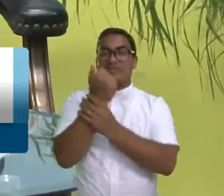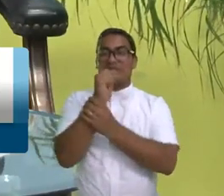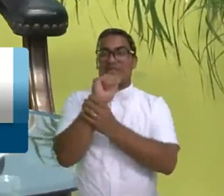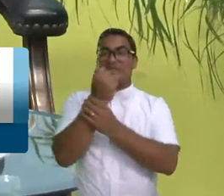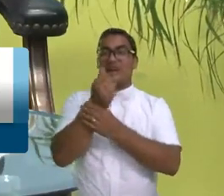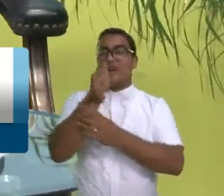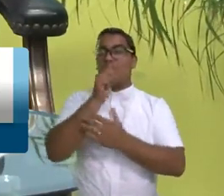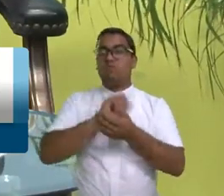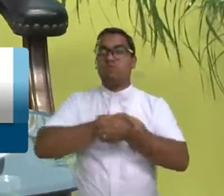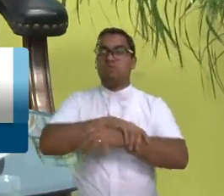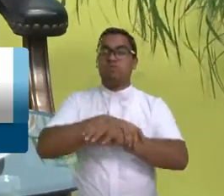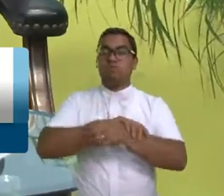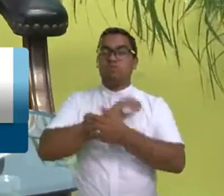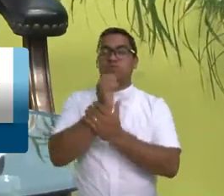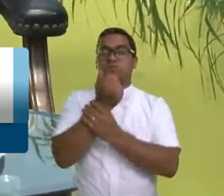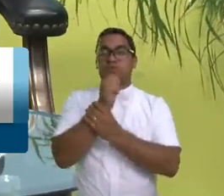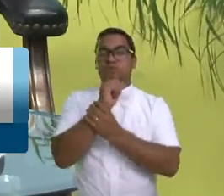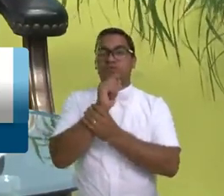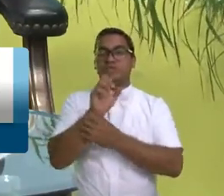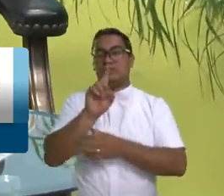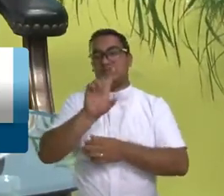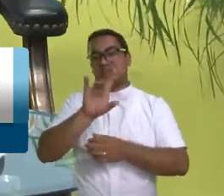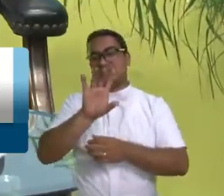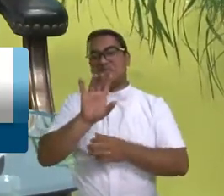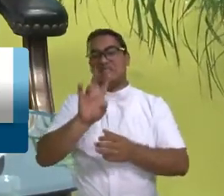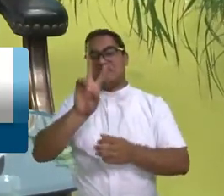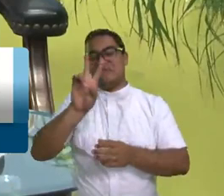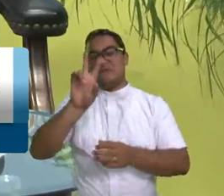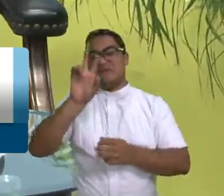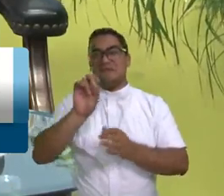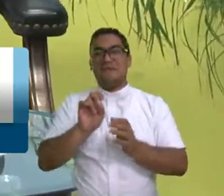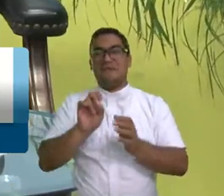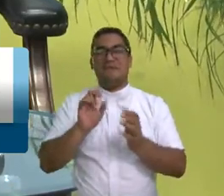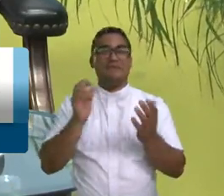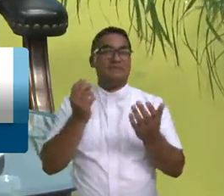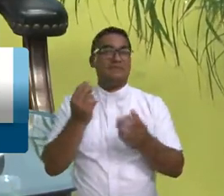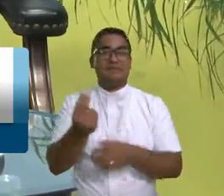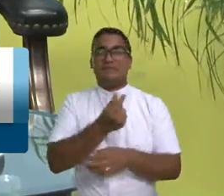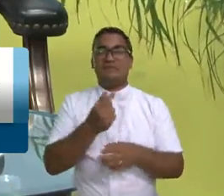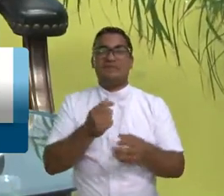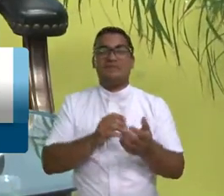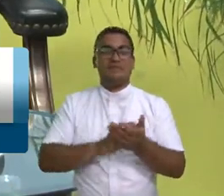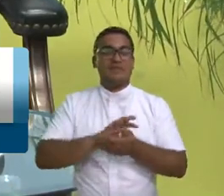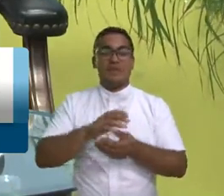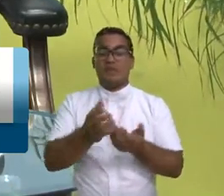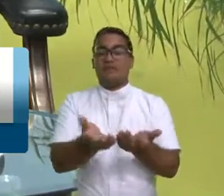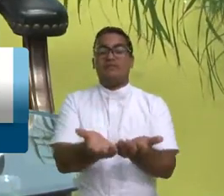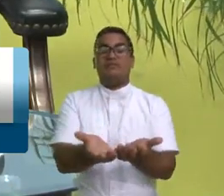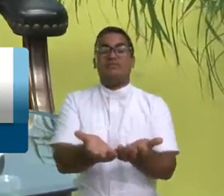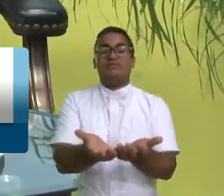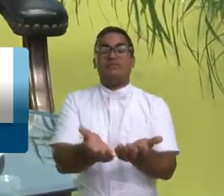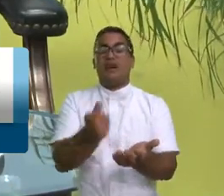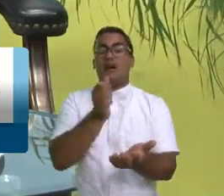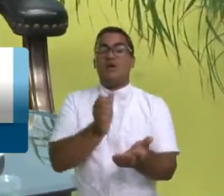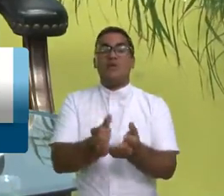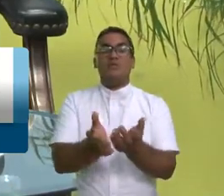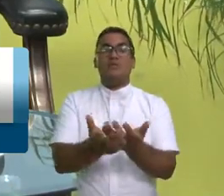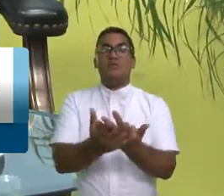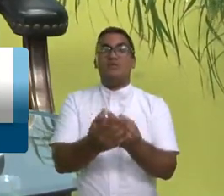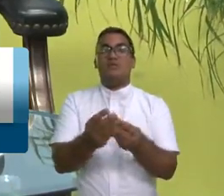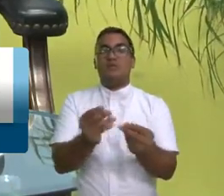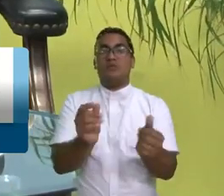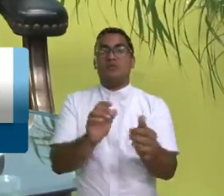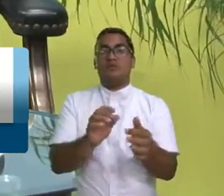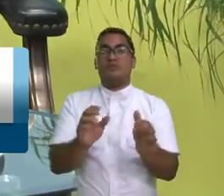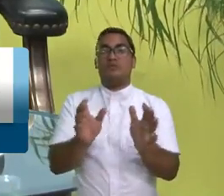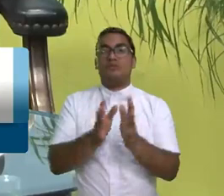Esto puede durar un periodo de 15 a 20 segundos. Luego nos enjuagamos, ¿verdad? Hay que cerrar